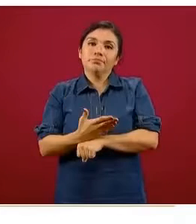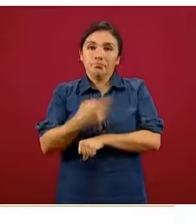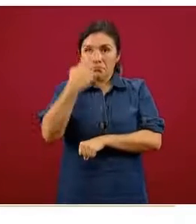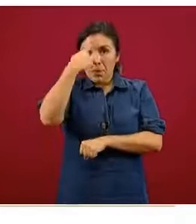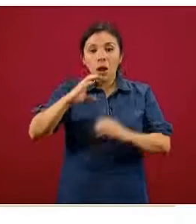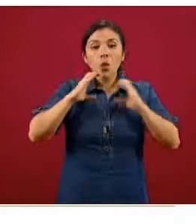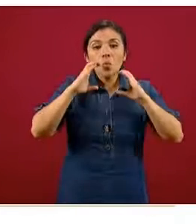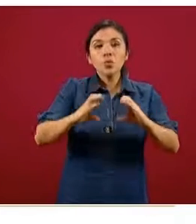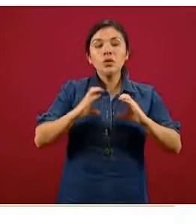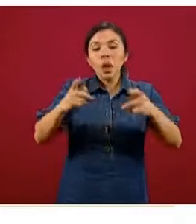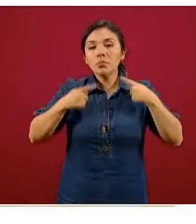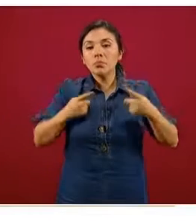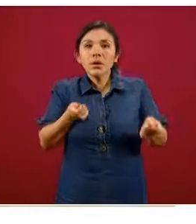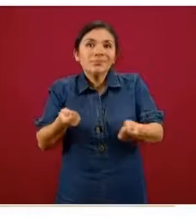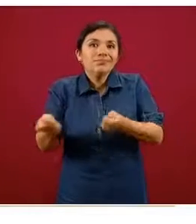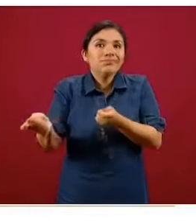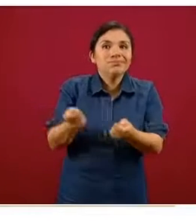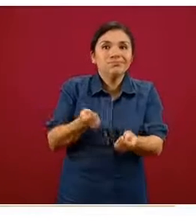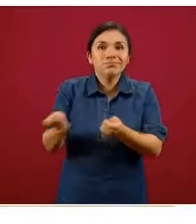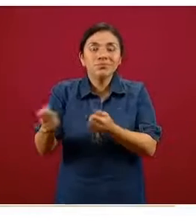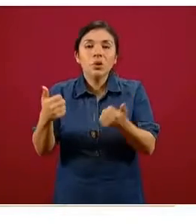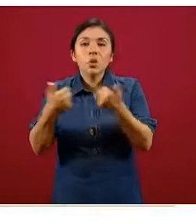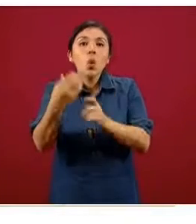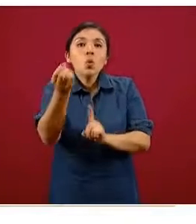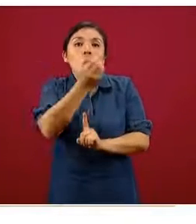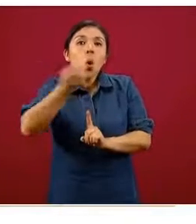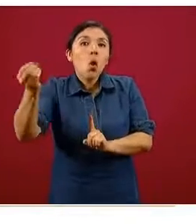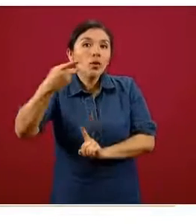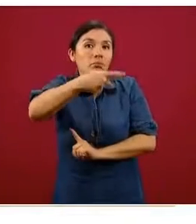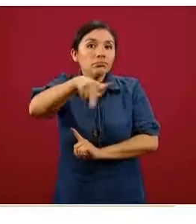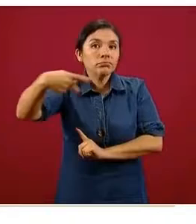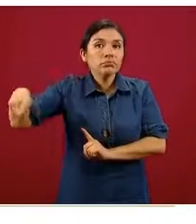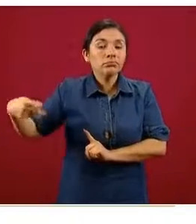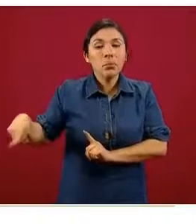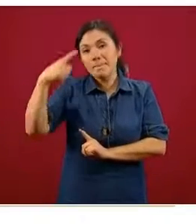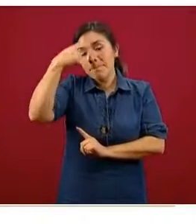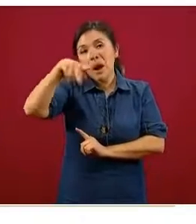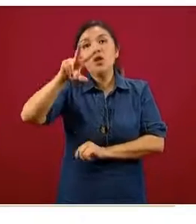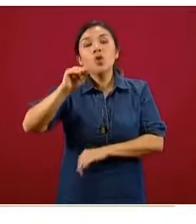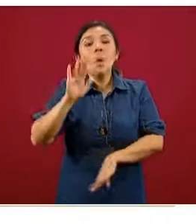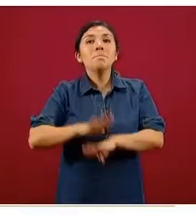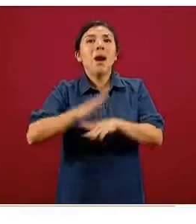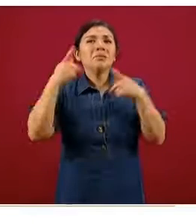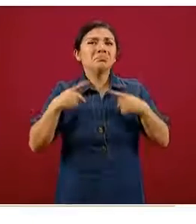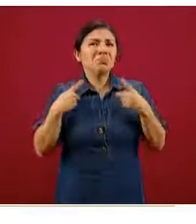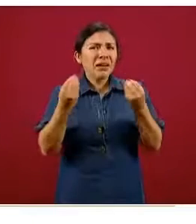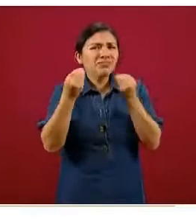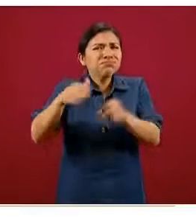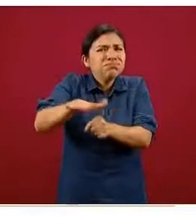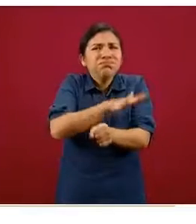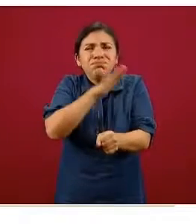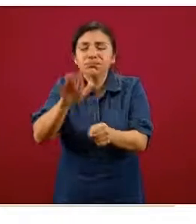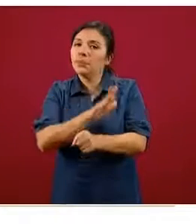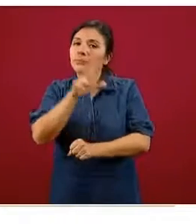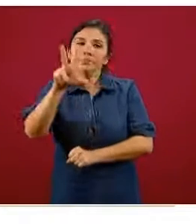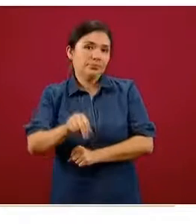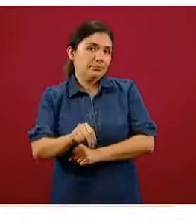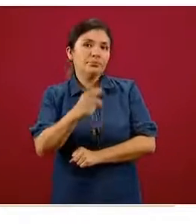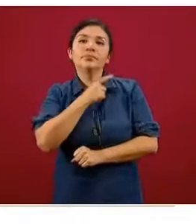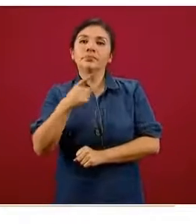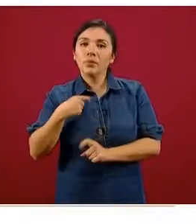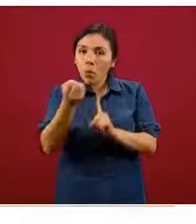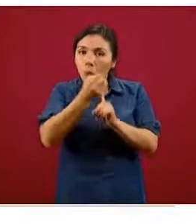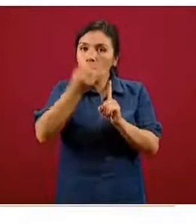centro comercial deberán de estar regulando y controlando para que no haya acúmulo de personas al interior de los